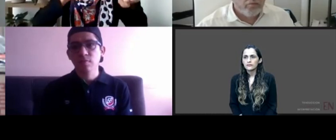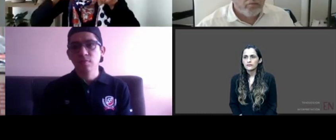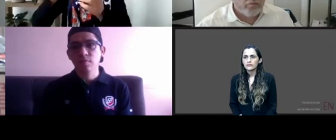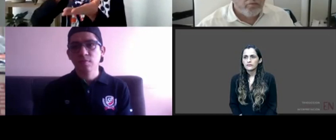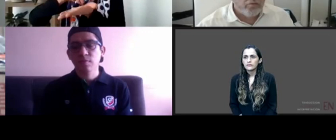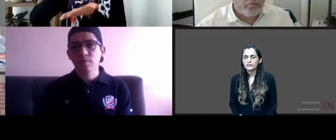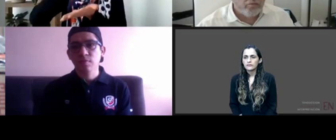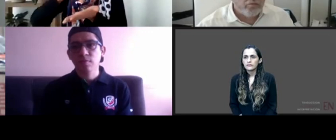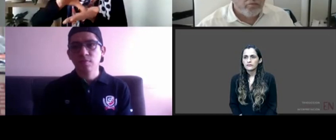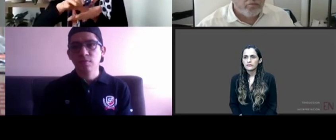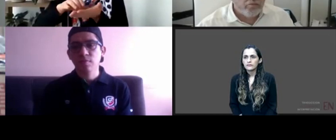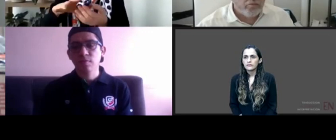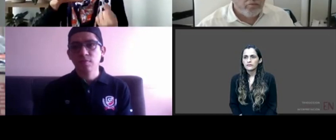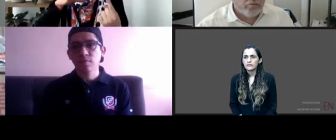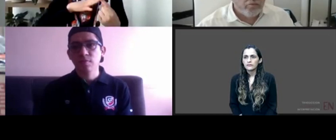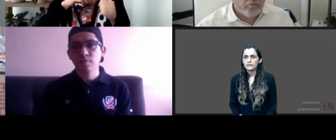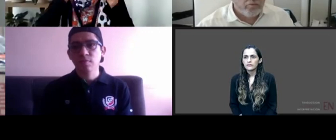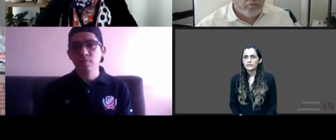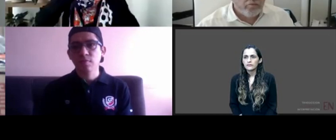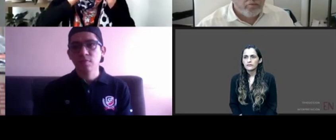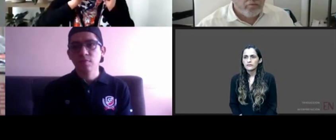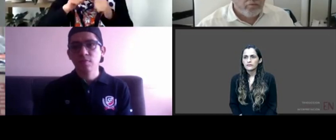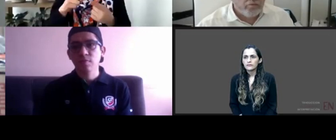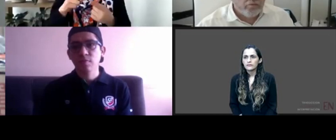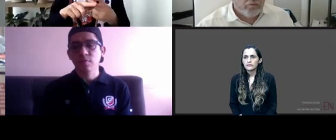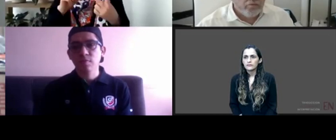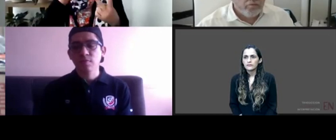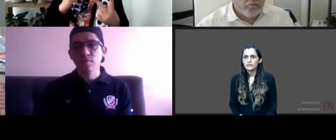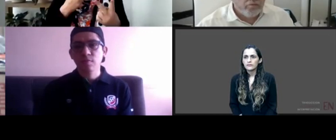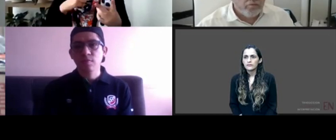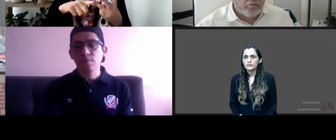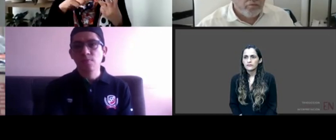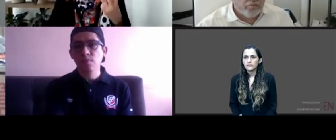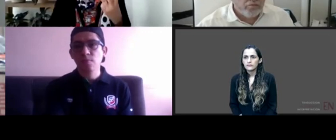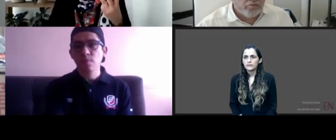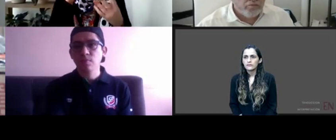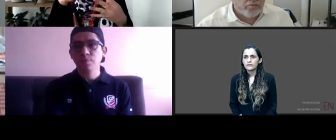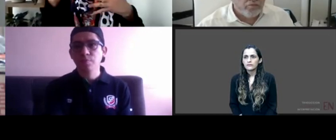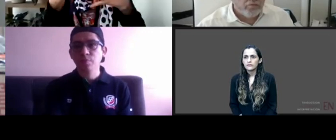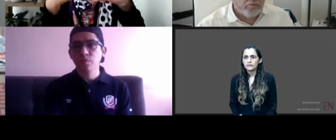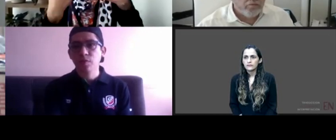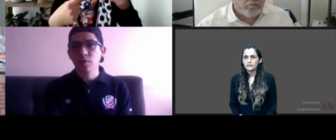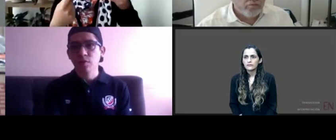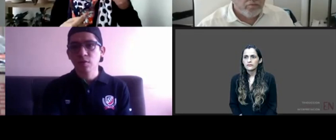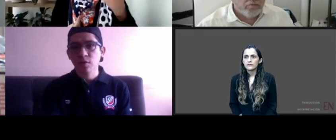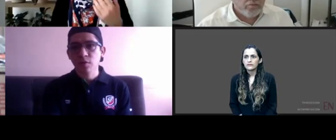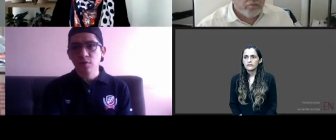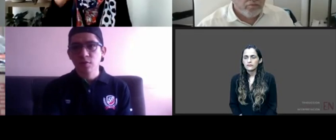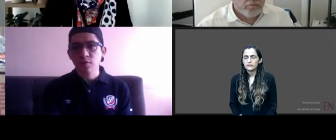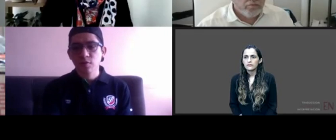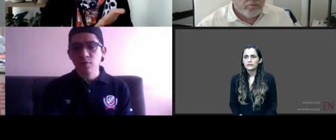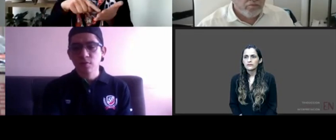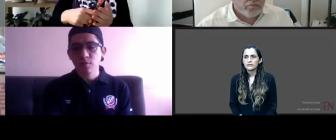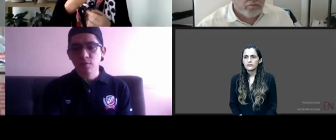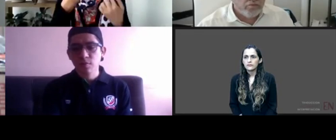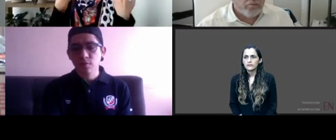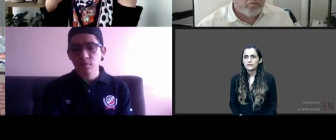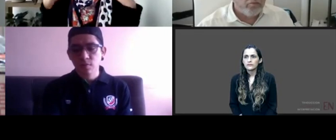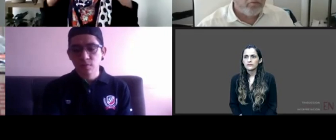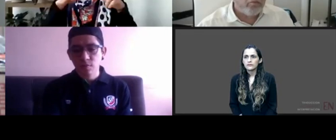es importantísimo pensar en esta en cuestiones de inclusión, de educación inclusiva. Si todos los